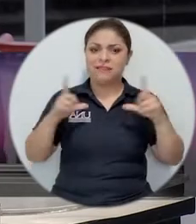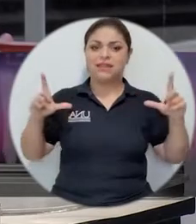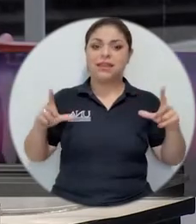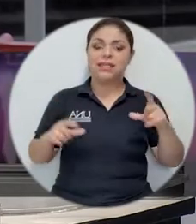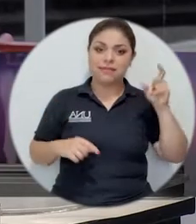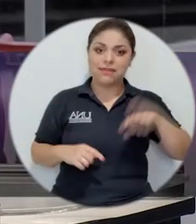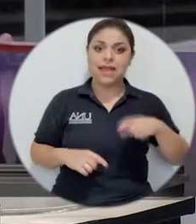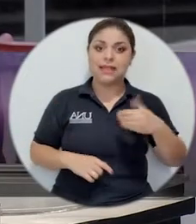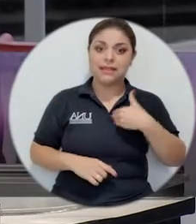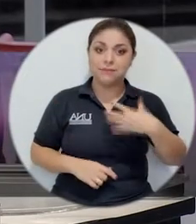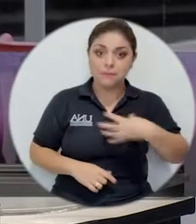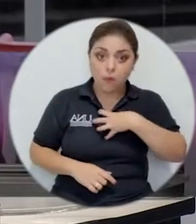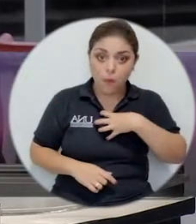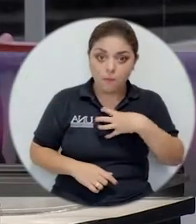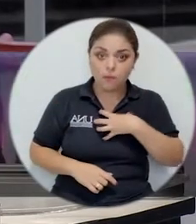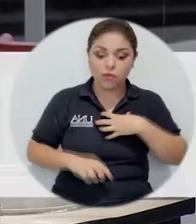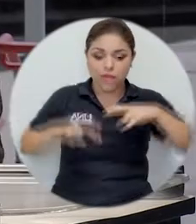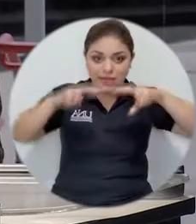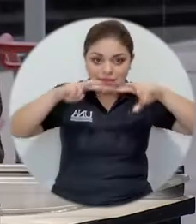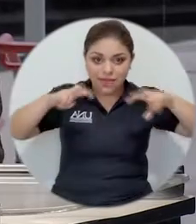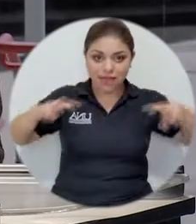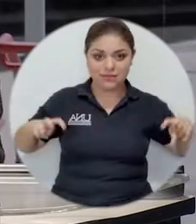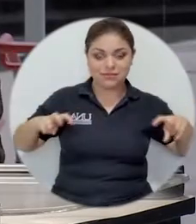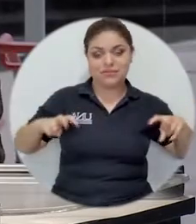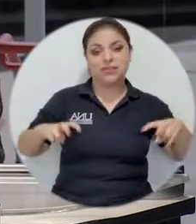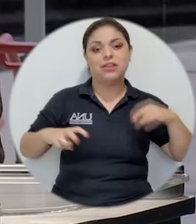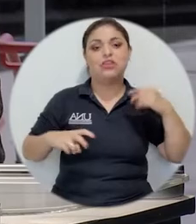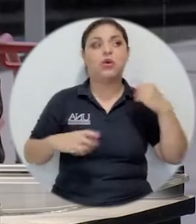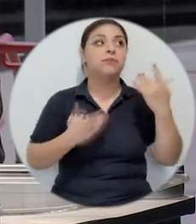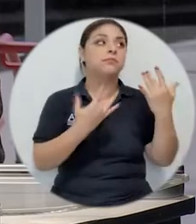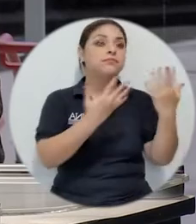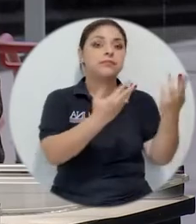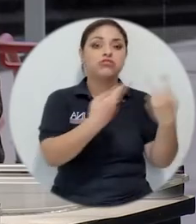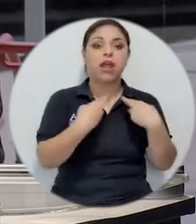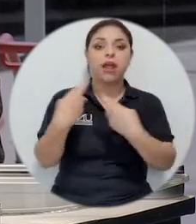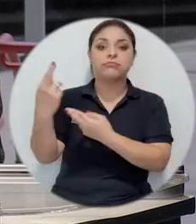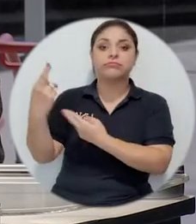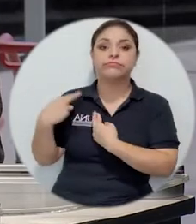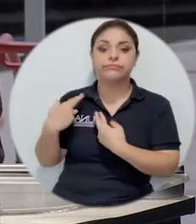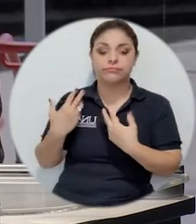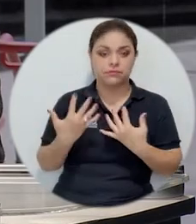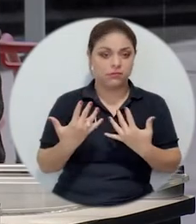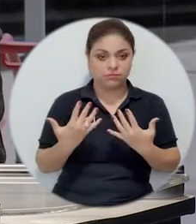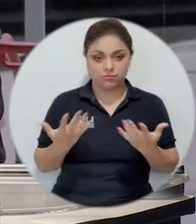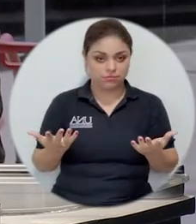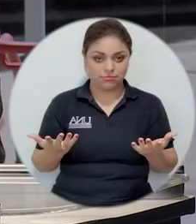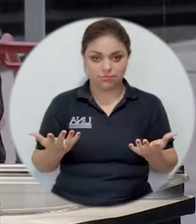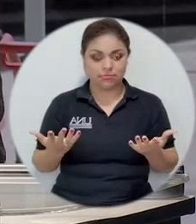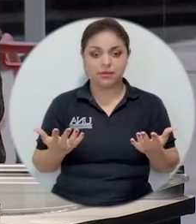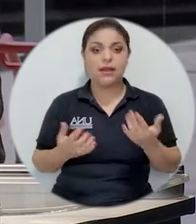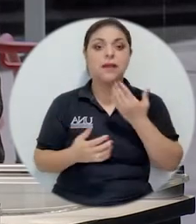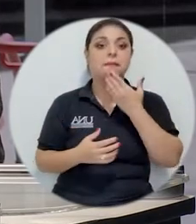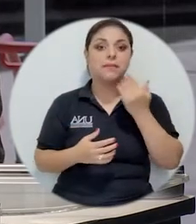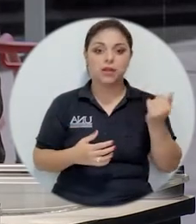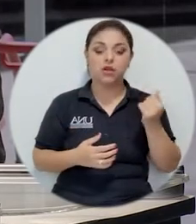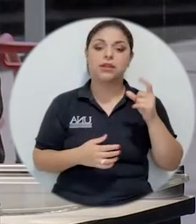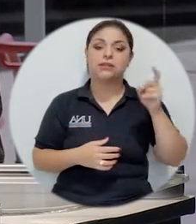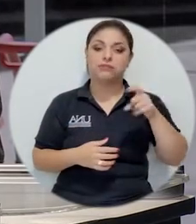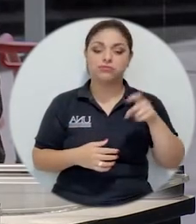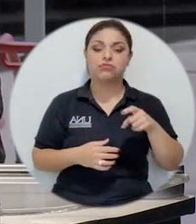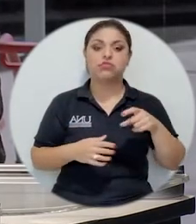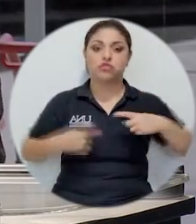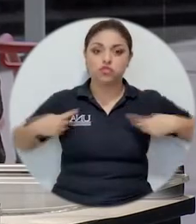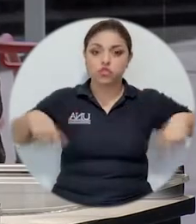Especialmente si está interesado en dar señales de que va a hacer acciones contra este tipo